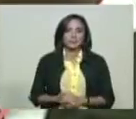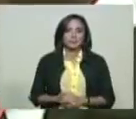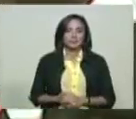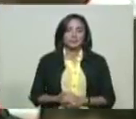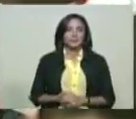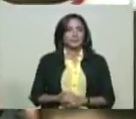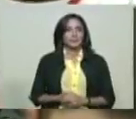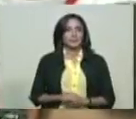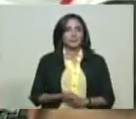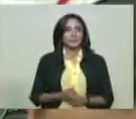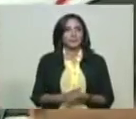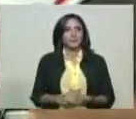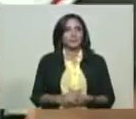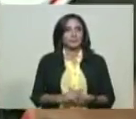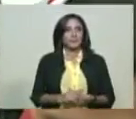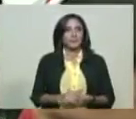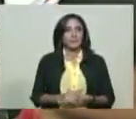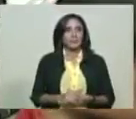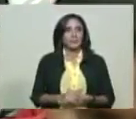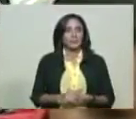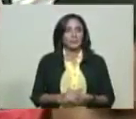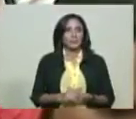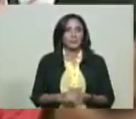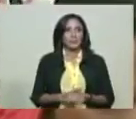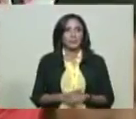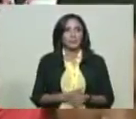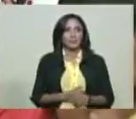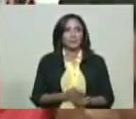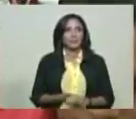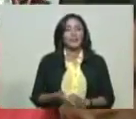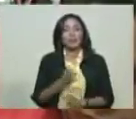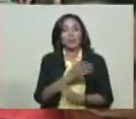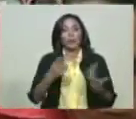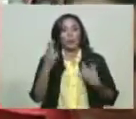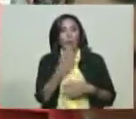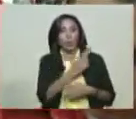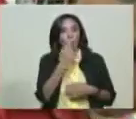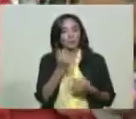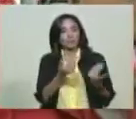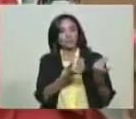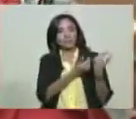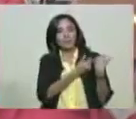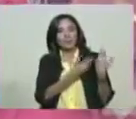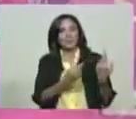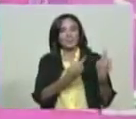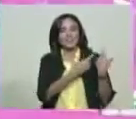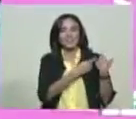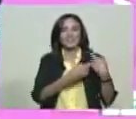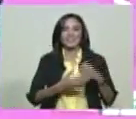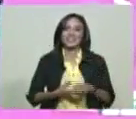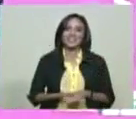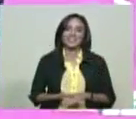por eso de verdad yo quiero comprometerme a profundidad